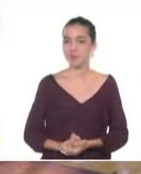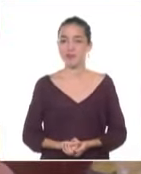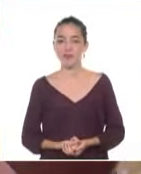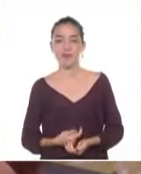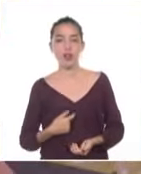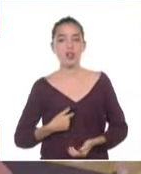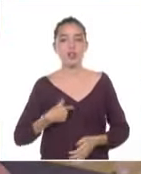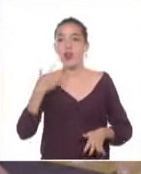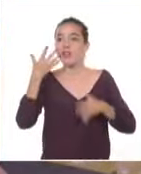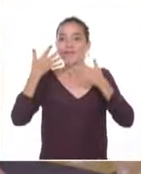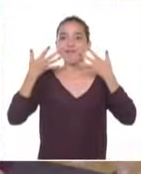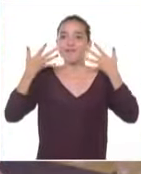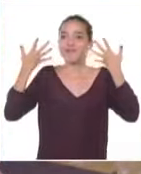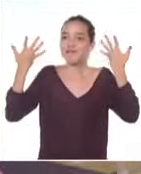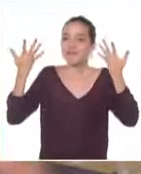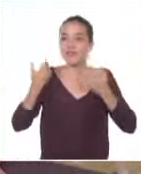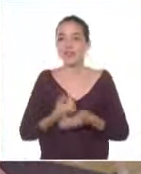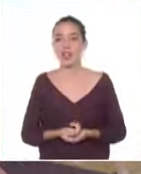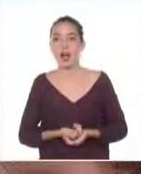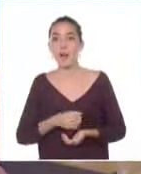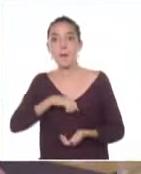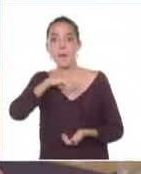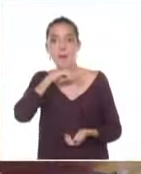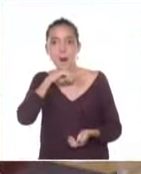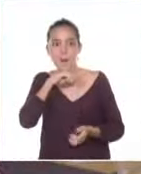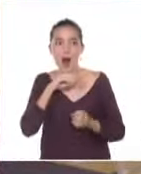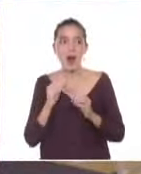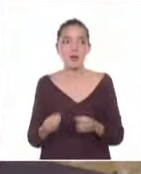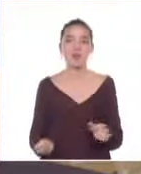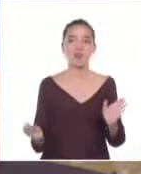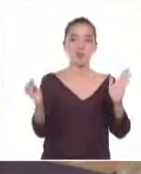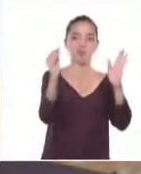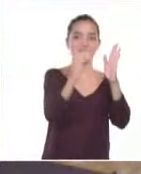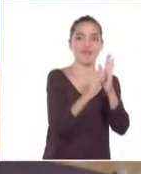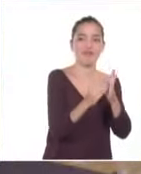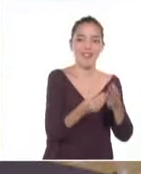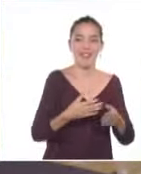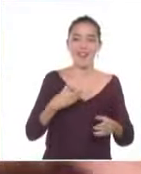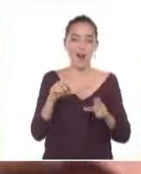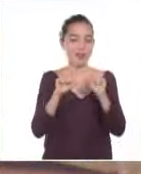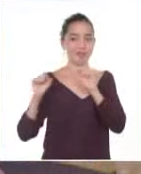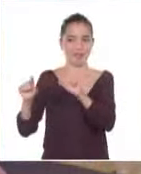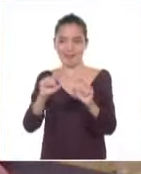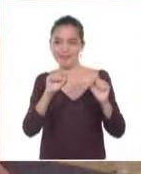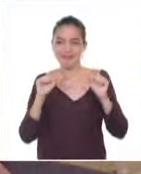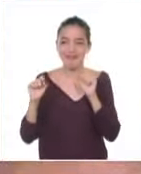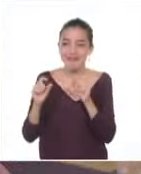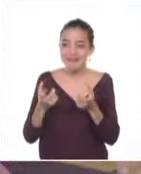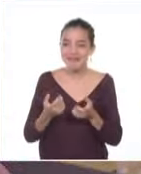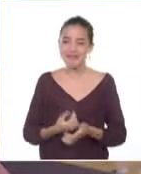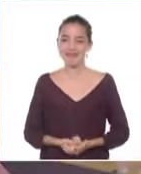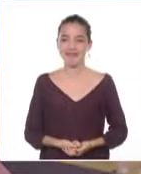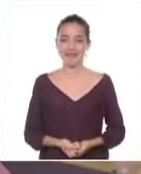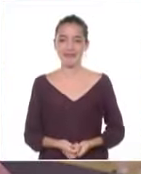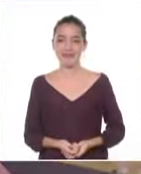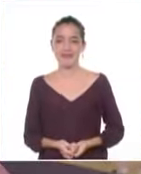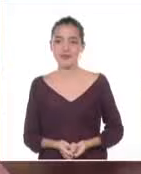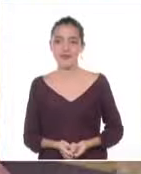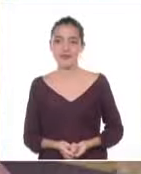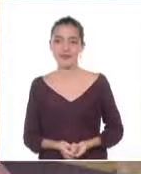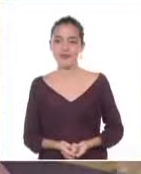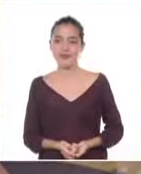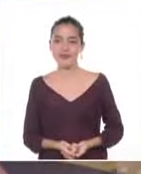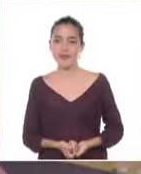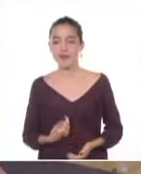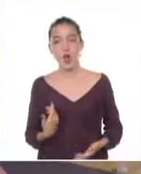muchísimo. Mi mamá se montó en los aparatos, los artistas cantando, todo una recreación para el pueblo cubano que nos hace falta. Y